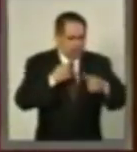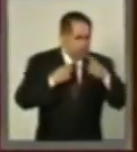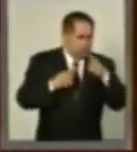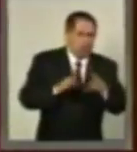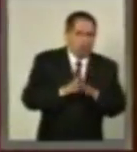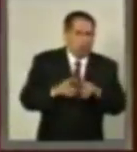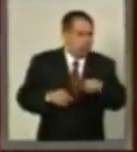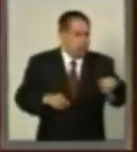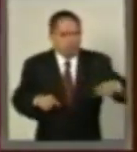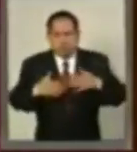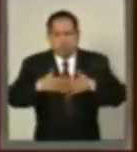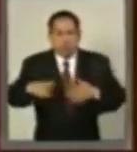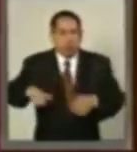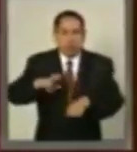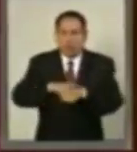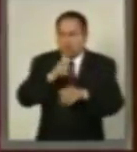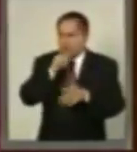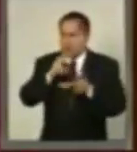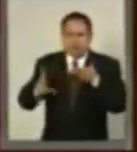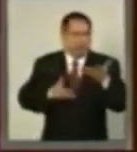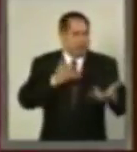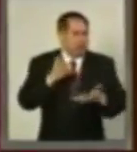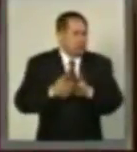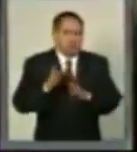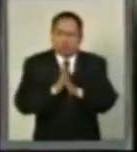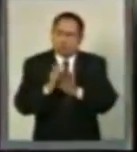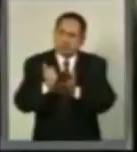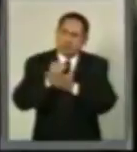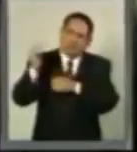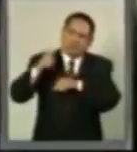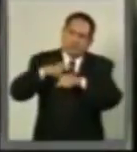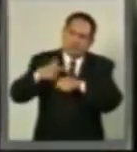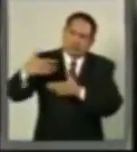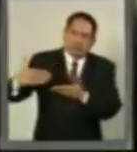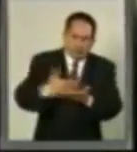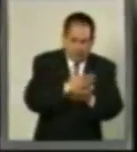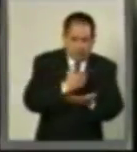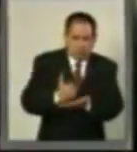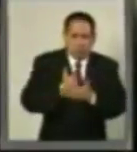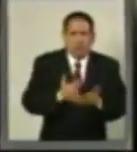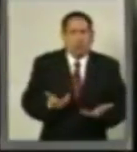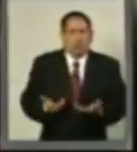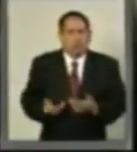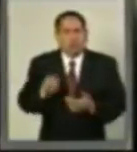porque ellos no tienen la capacidad para enfrentar el problema de inseguridad.